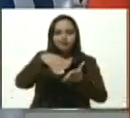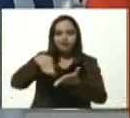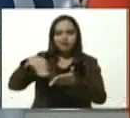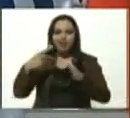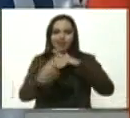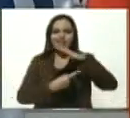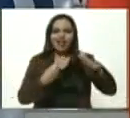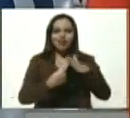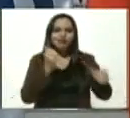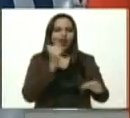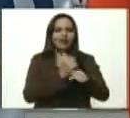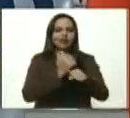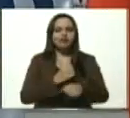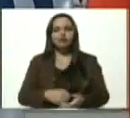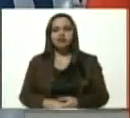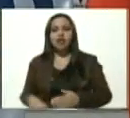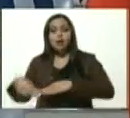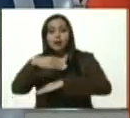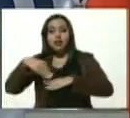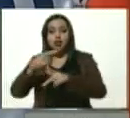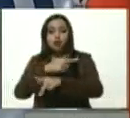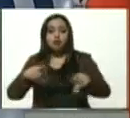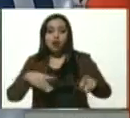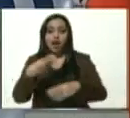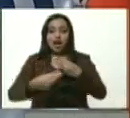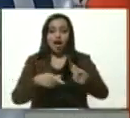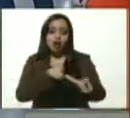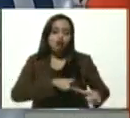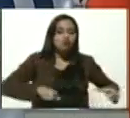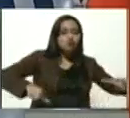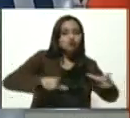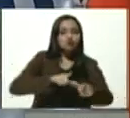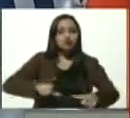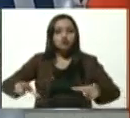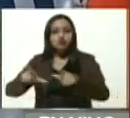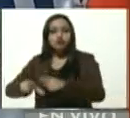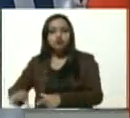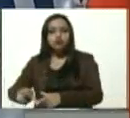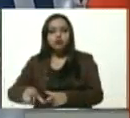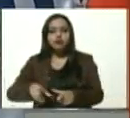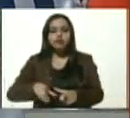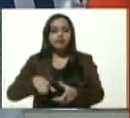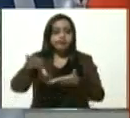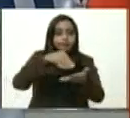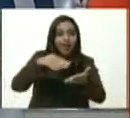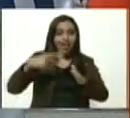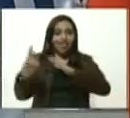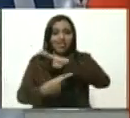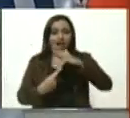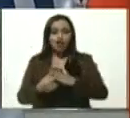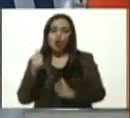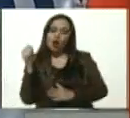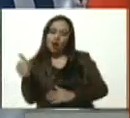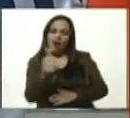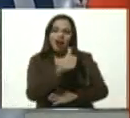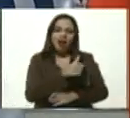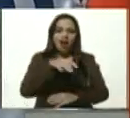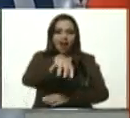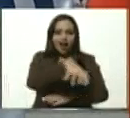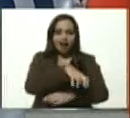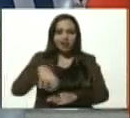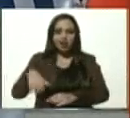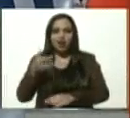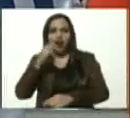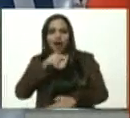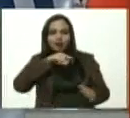El Ministerio Público instalará salas situacionales en cada estado que funcionarán en la sede